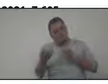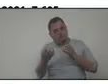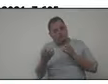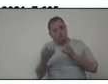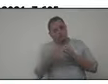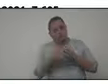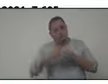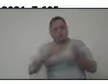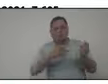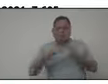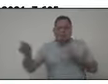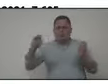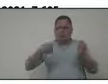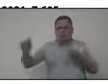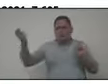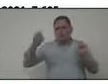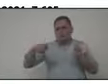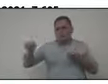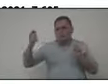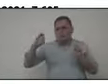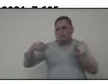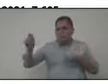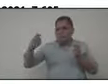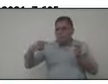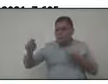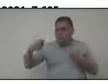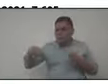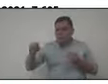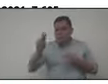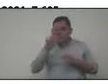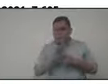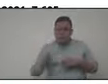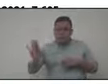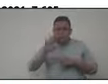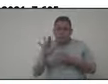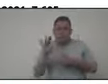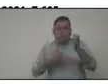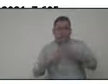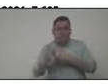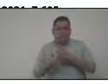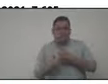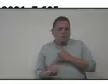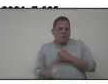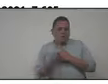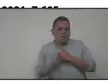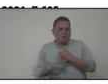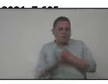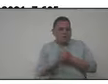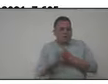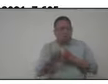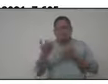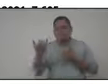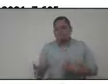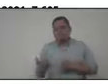18.926 traslados a nivel departamental o nacional, el 2022 fueron